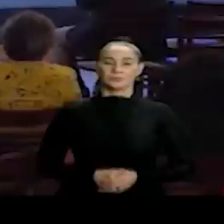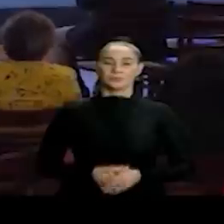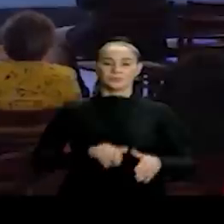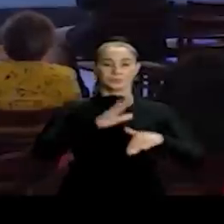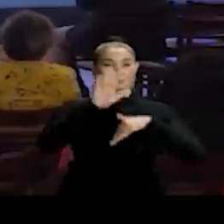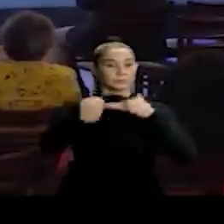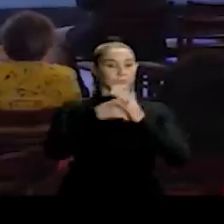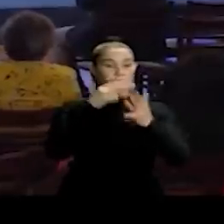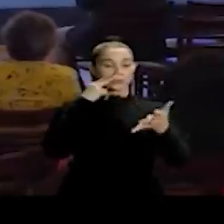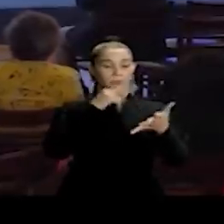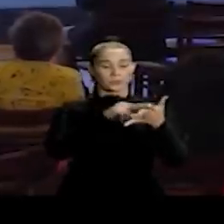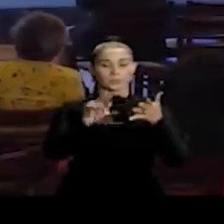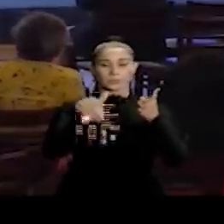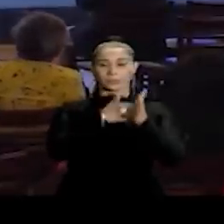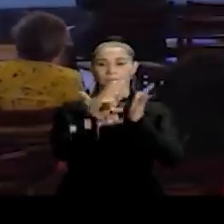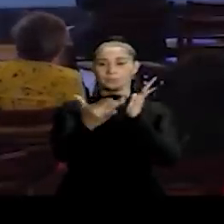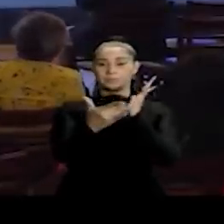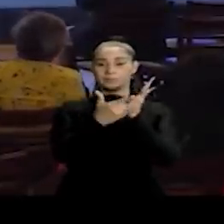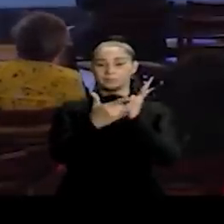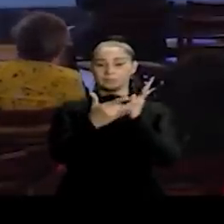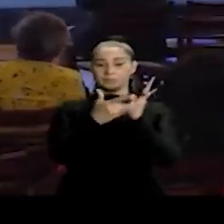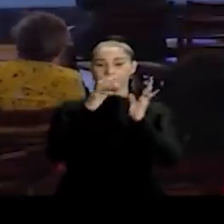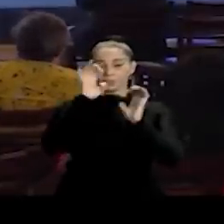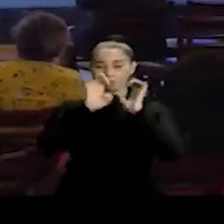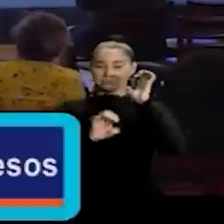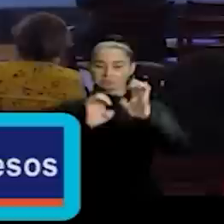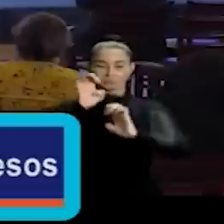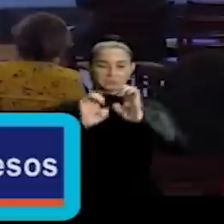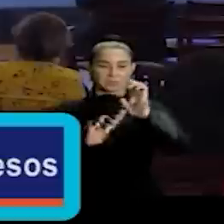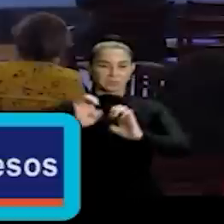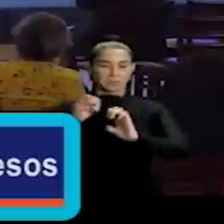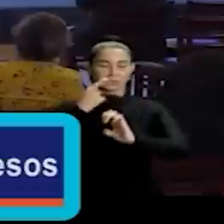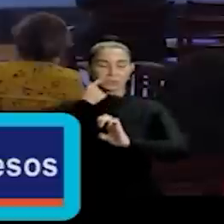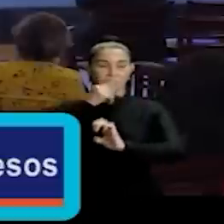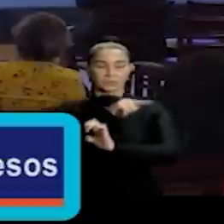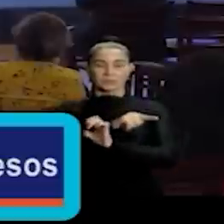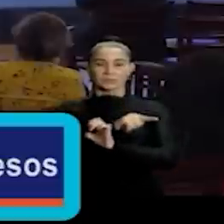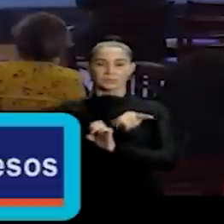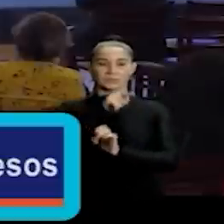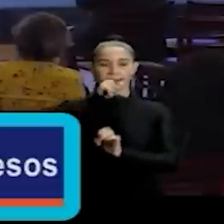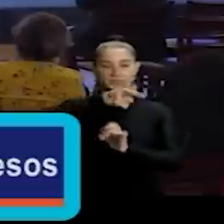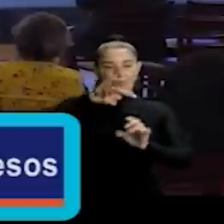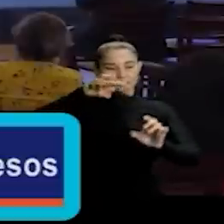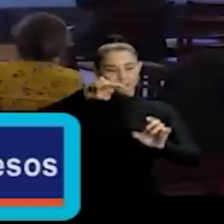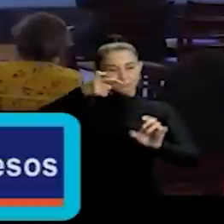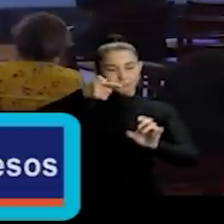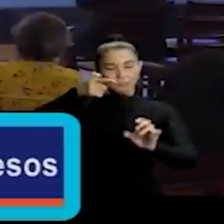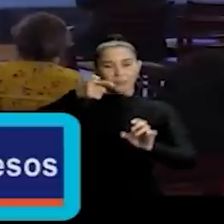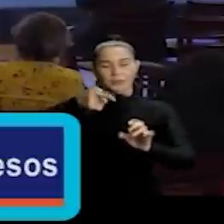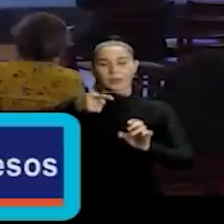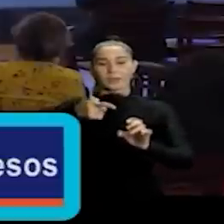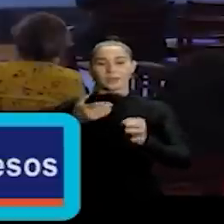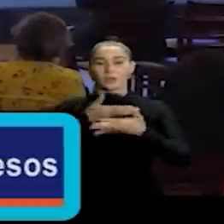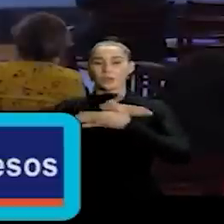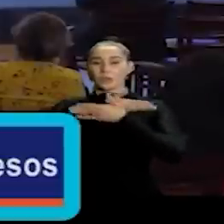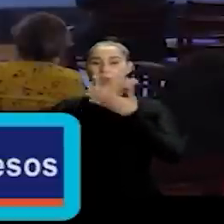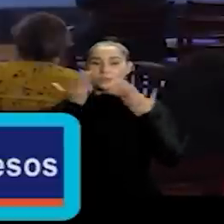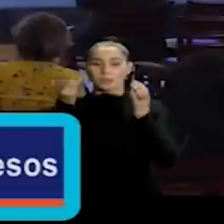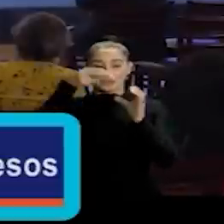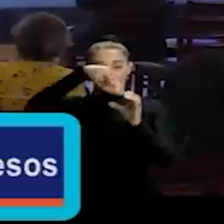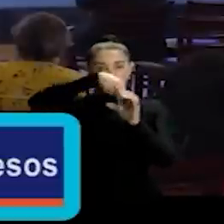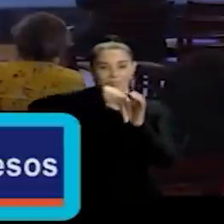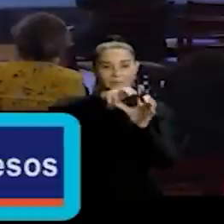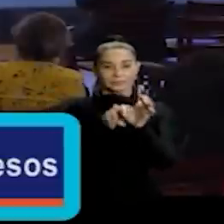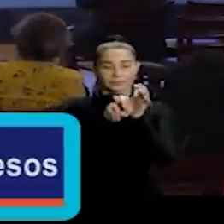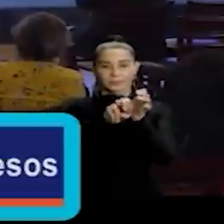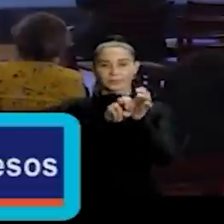Todo esto con las nuevas tecnologías se va evaluando. ¿Qué nos dice ahí? Que esas balas las tiraron cuando no había nadie en el